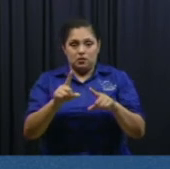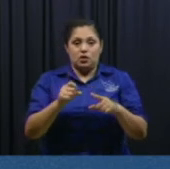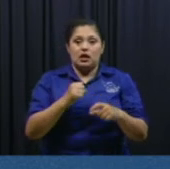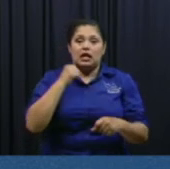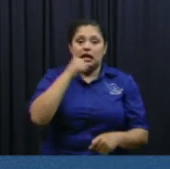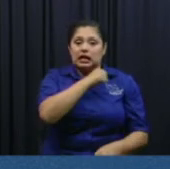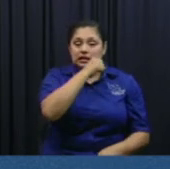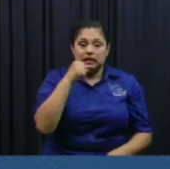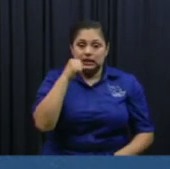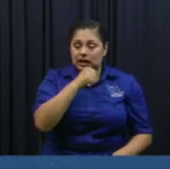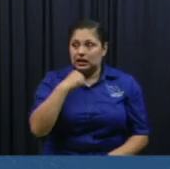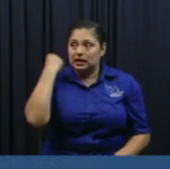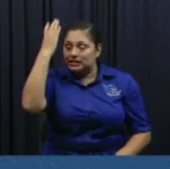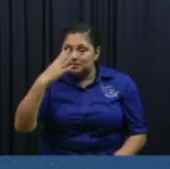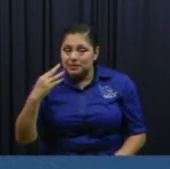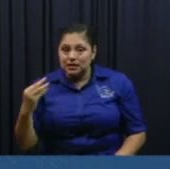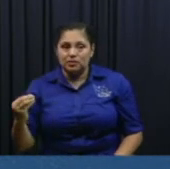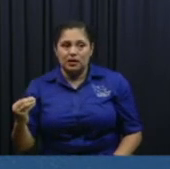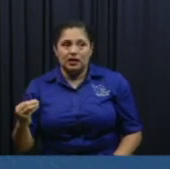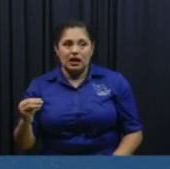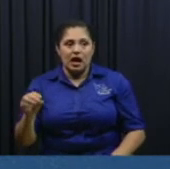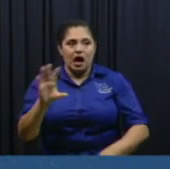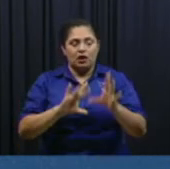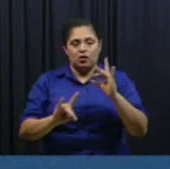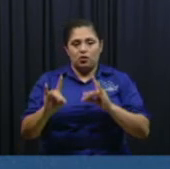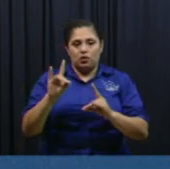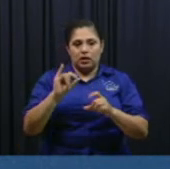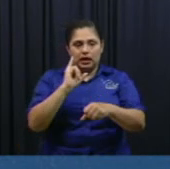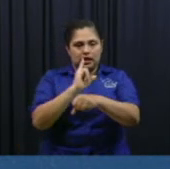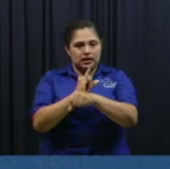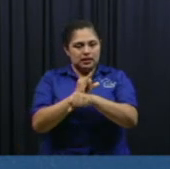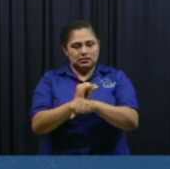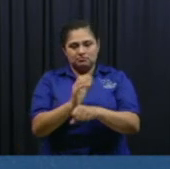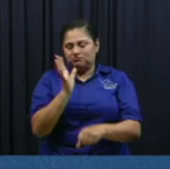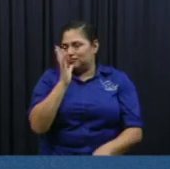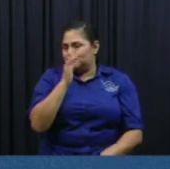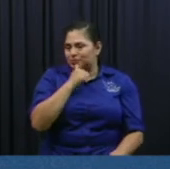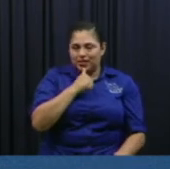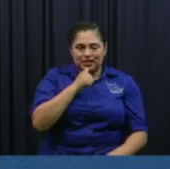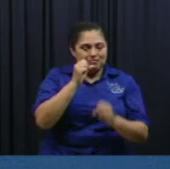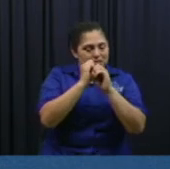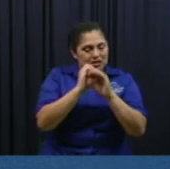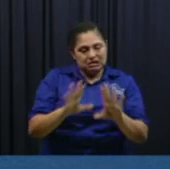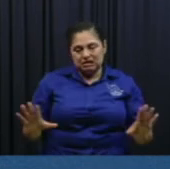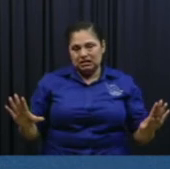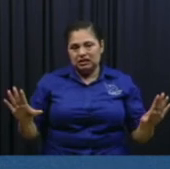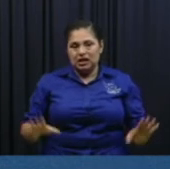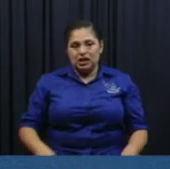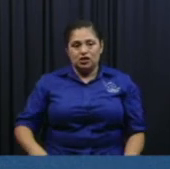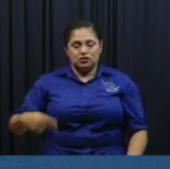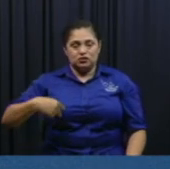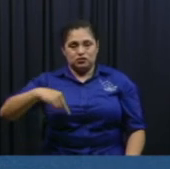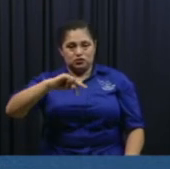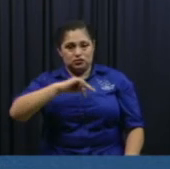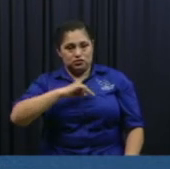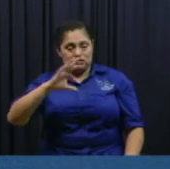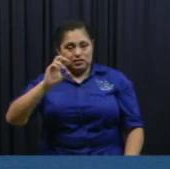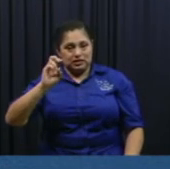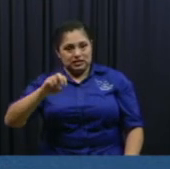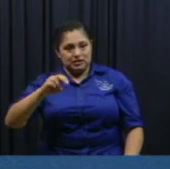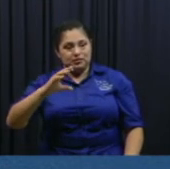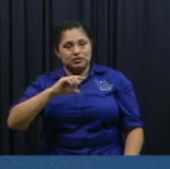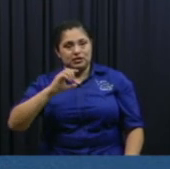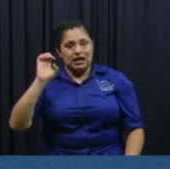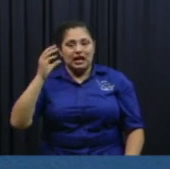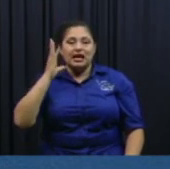espiritual es algo que el pueblo no puede perder y deberíamos de ser expertos en eso